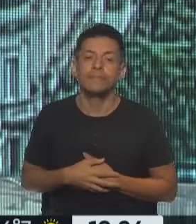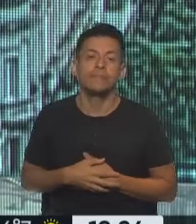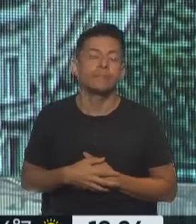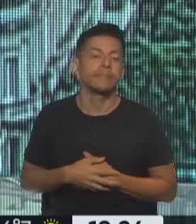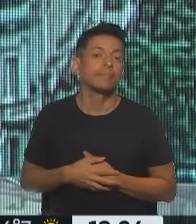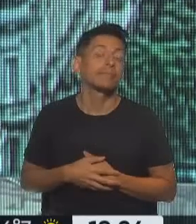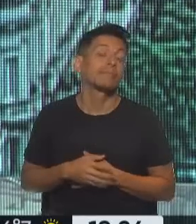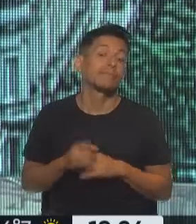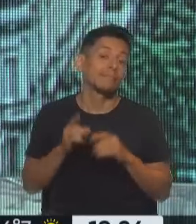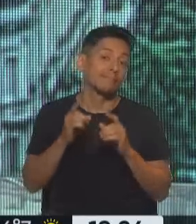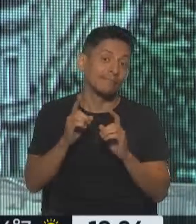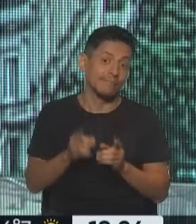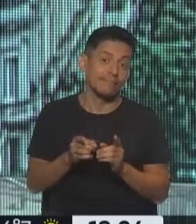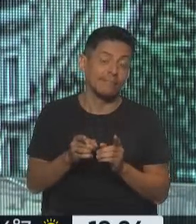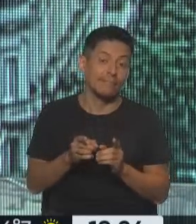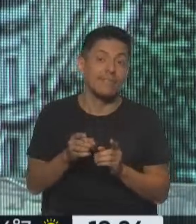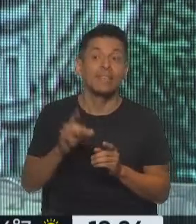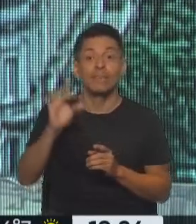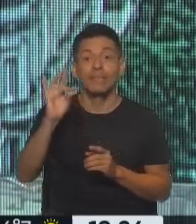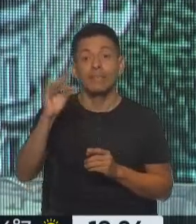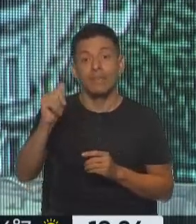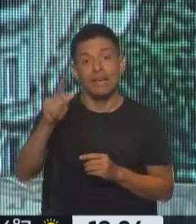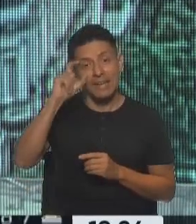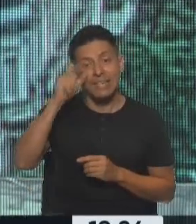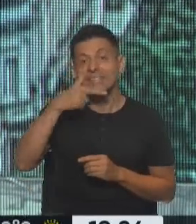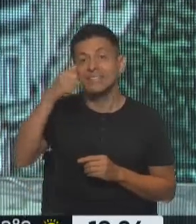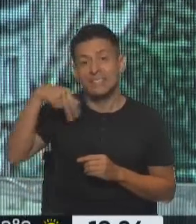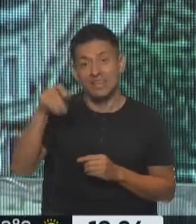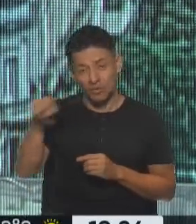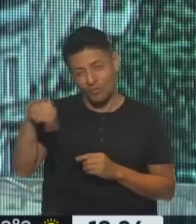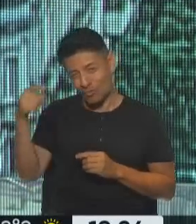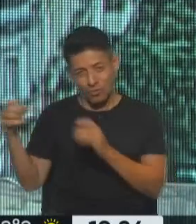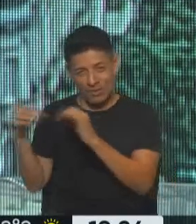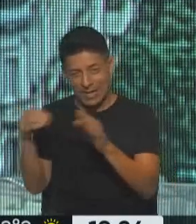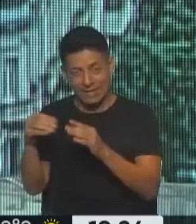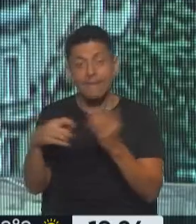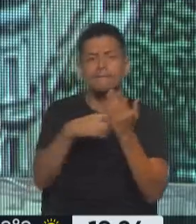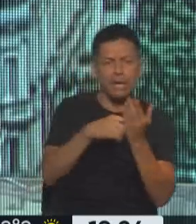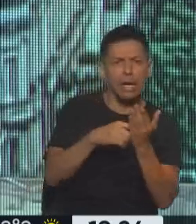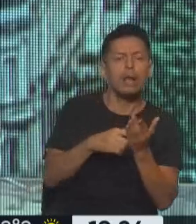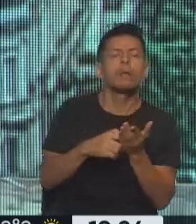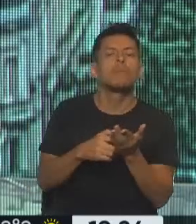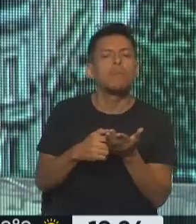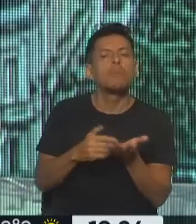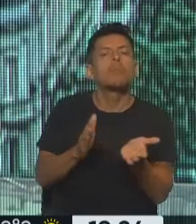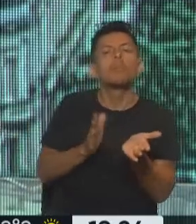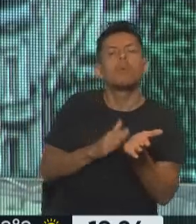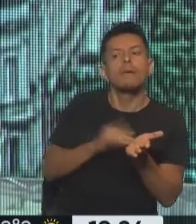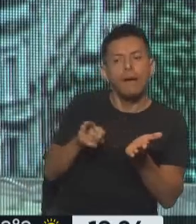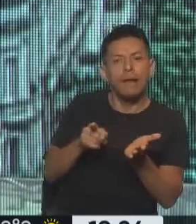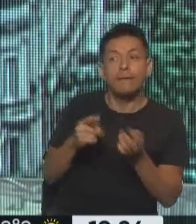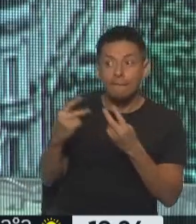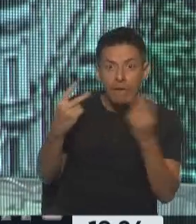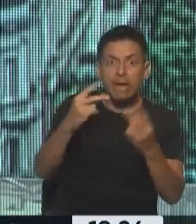tiene de protagonista Marcelo D'Alessandro, ¿no? La fiscal demostró que el viaje existió. El avión